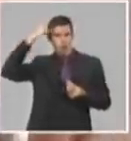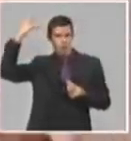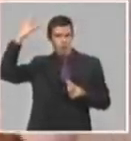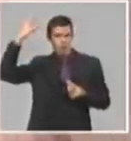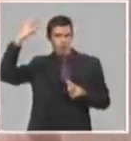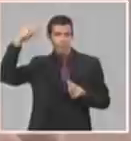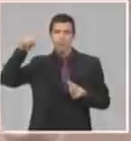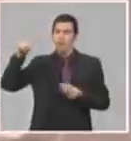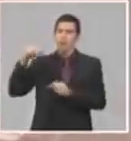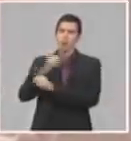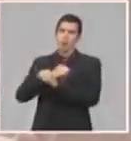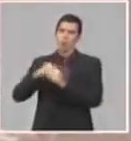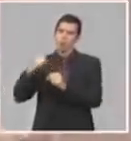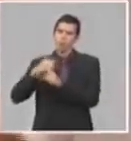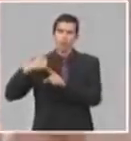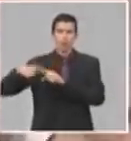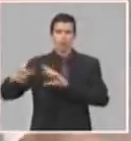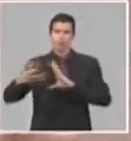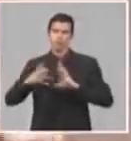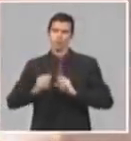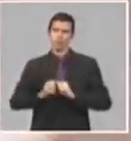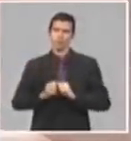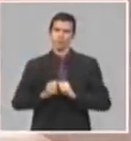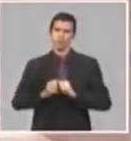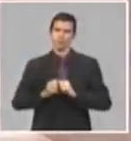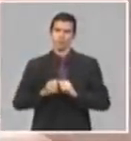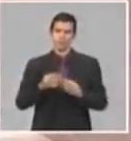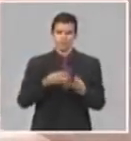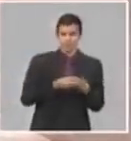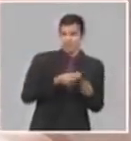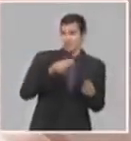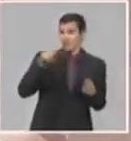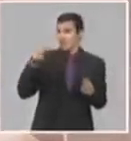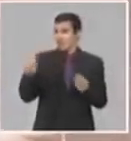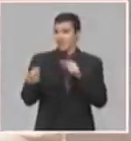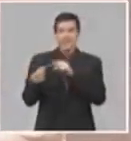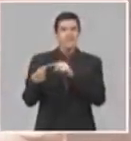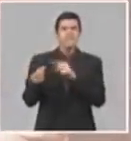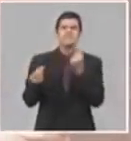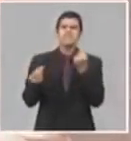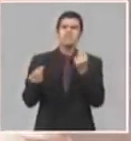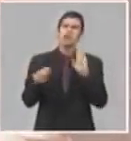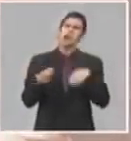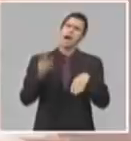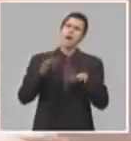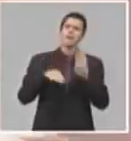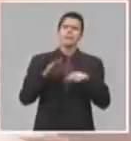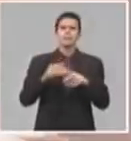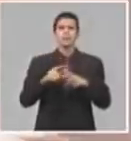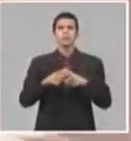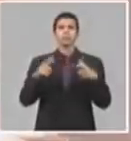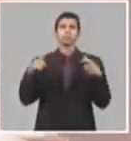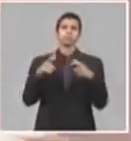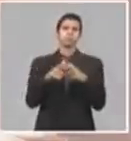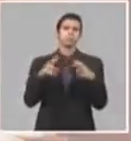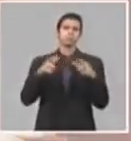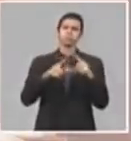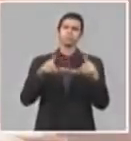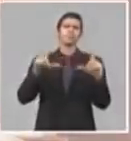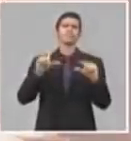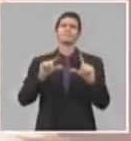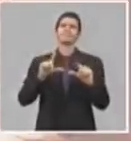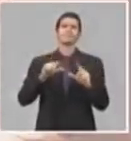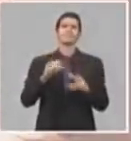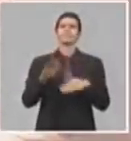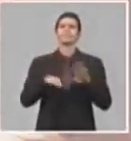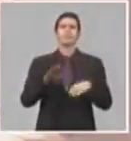adquisición de la mercancía en sí, pero también otros gastos logísticos, aduanales, la transportación, y